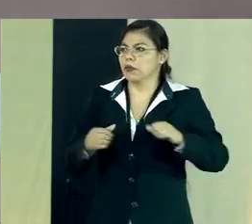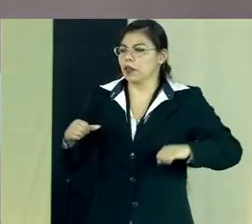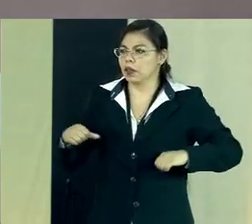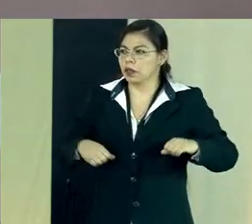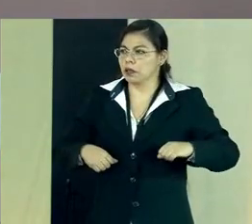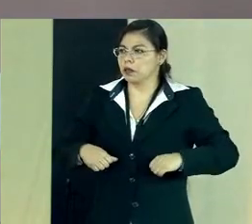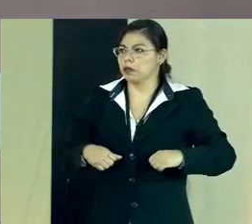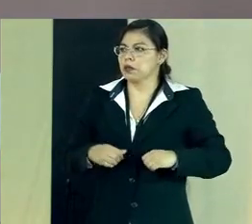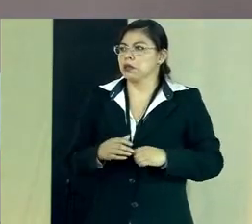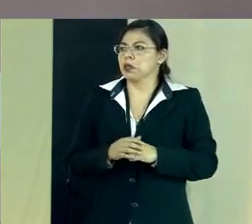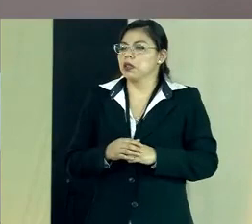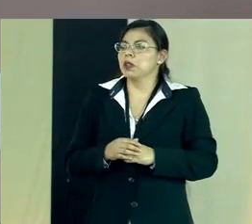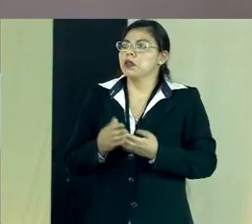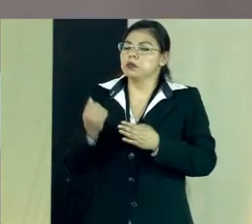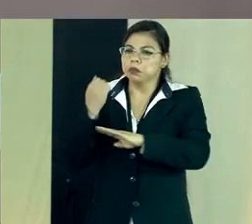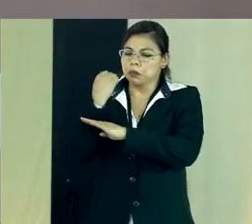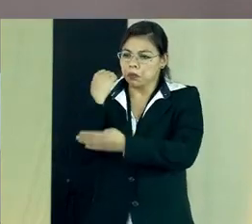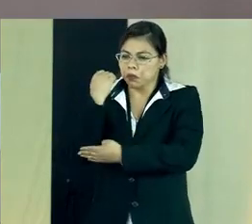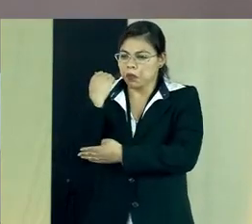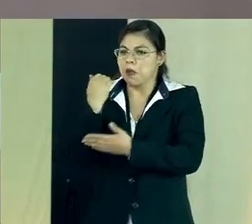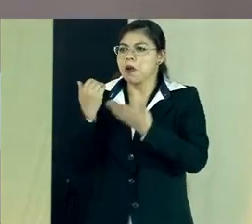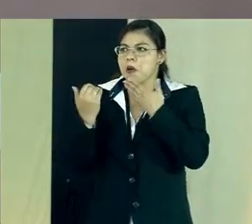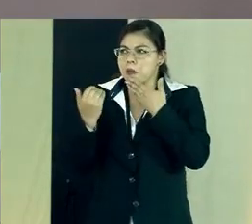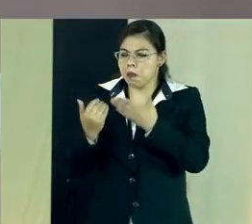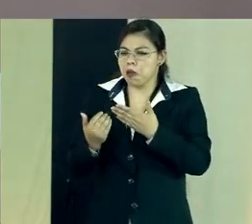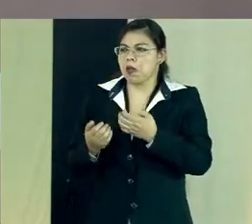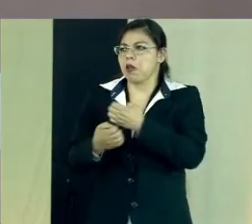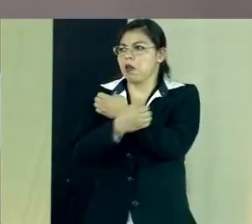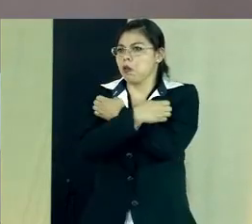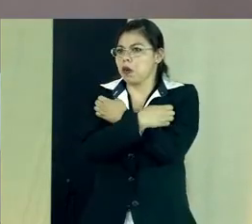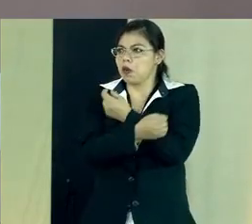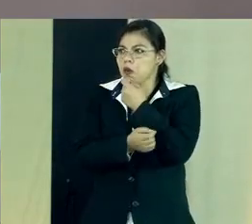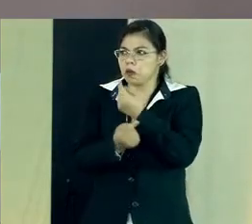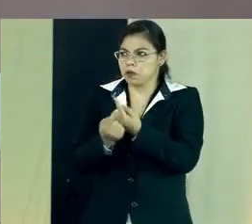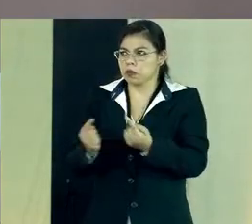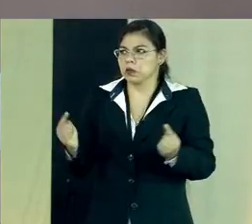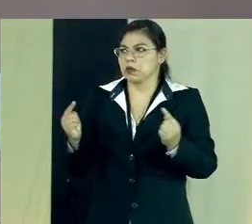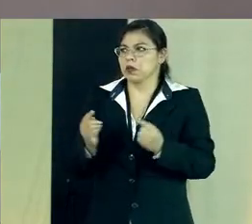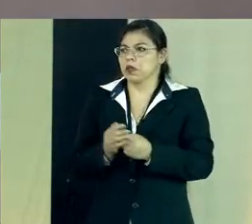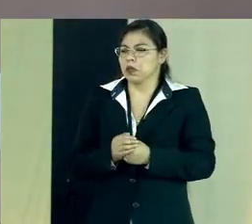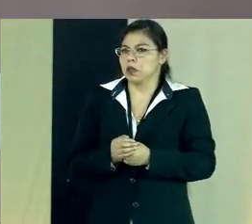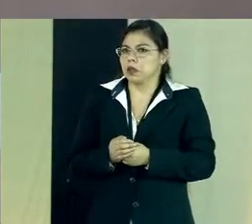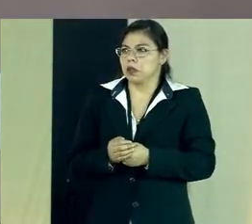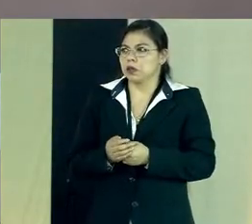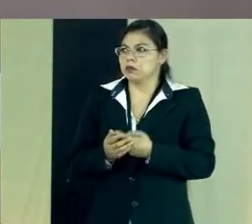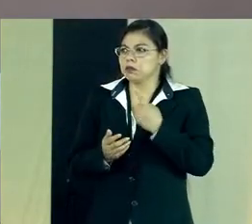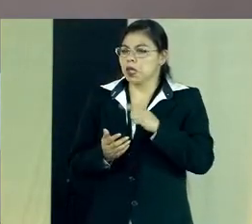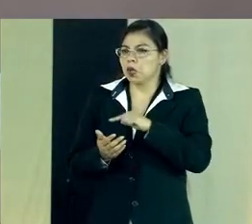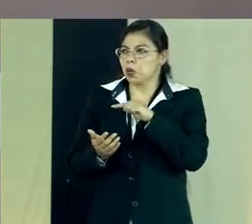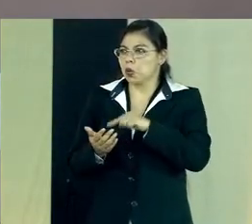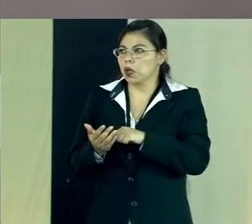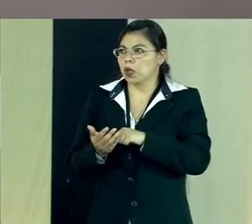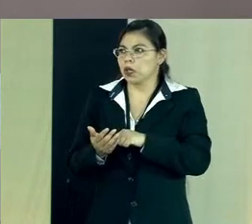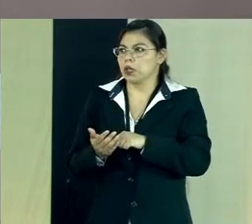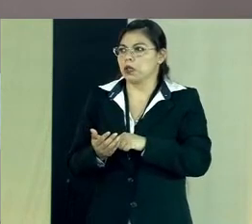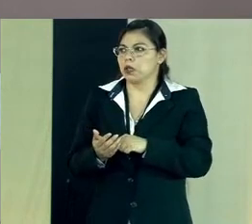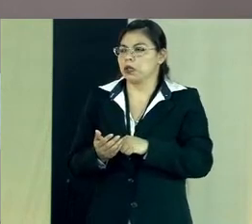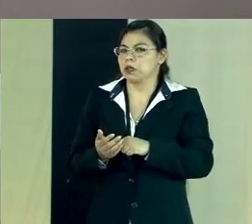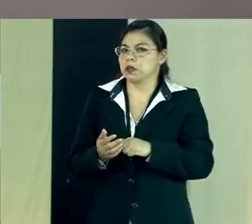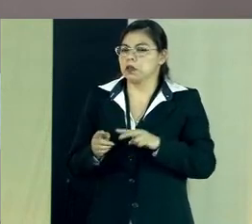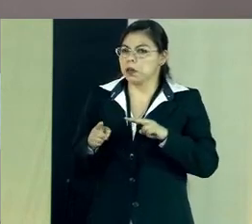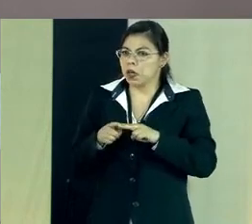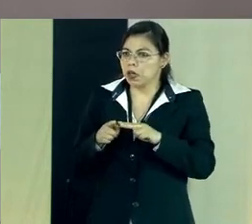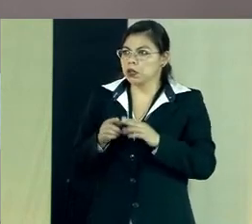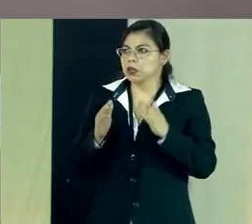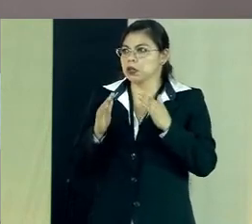parte el seguro educación infantil parques y espacios verdes temas de raza clase